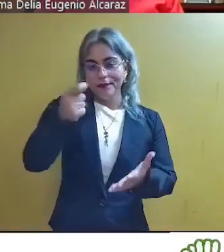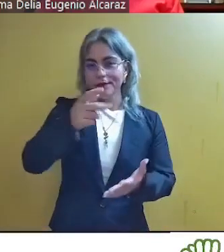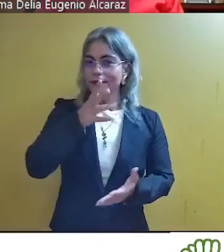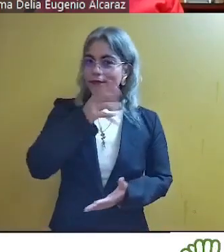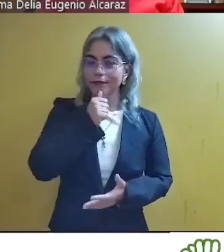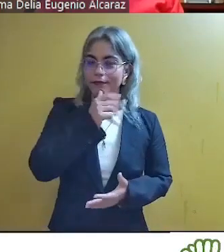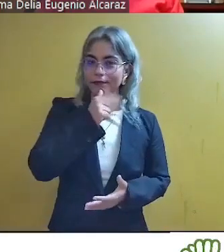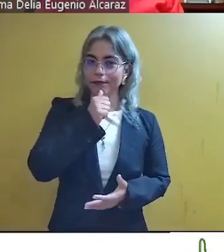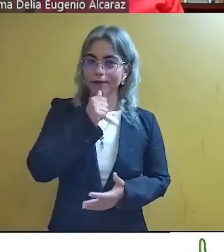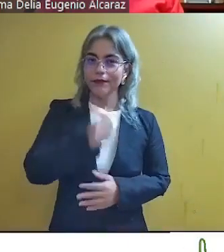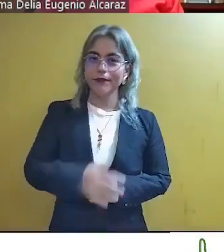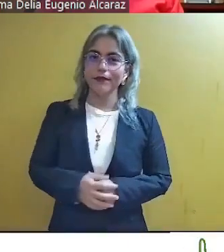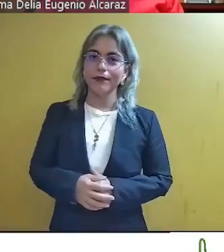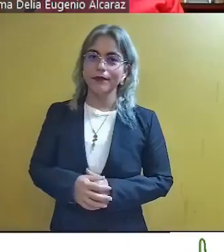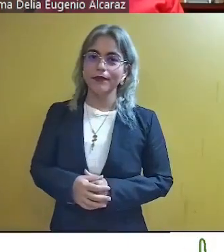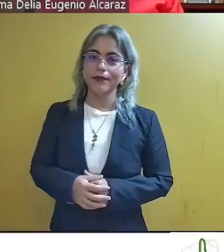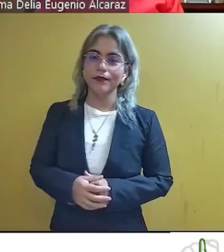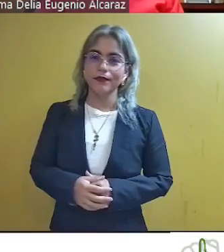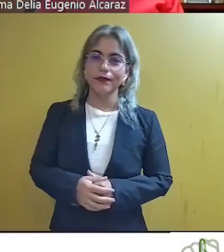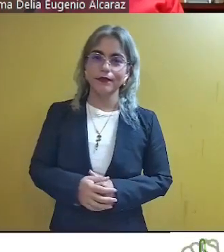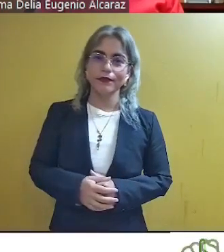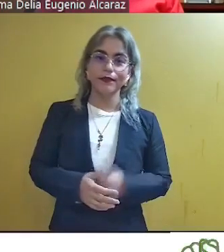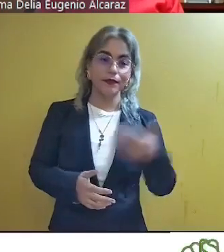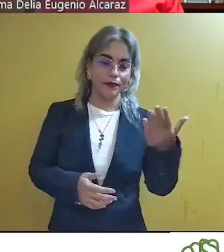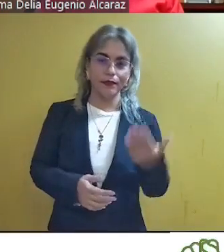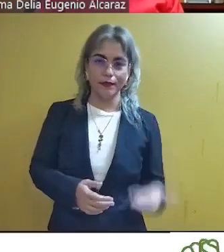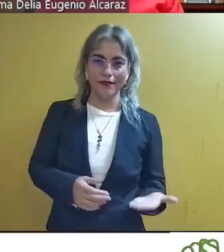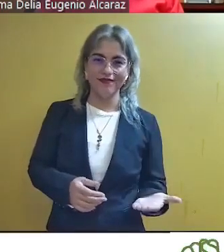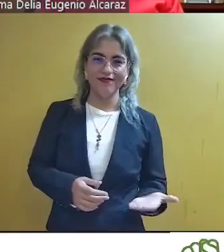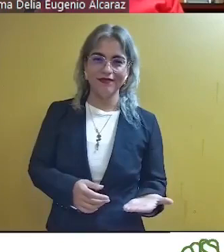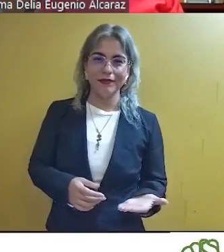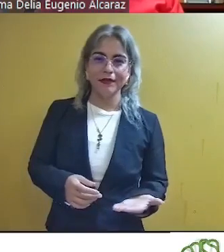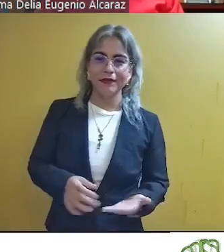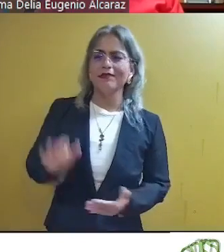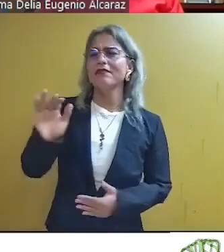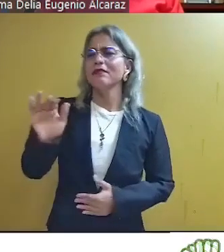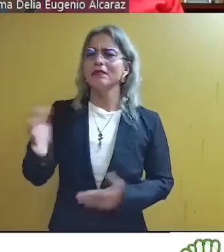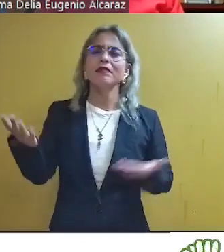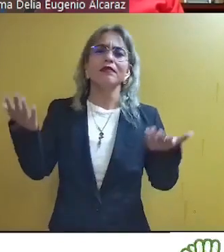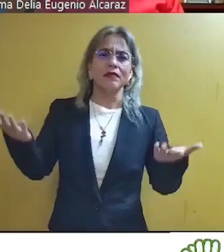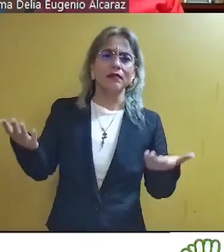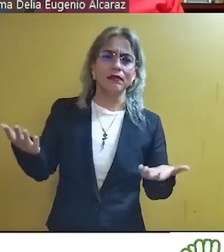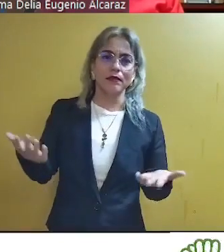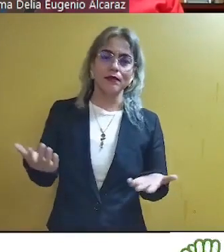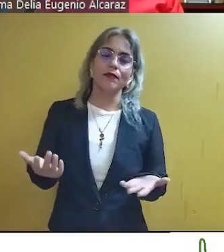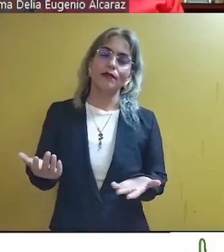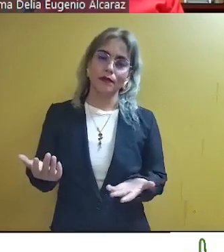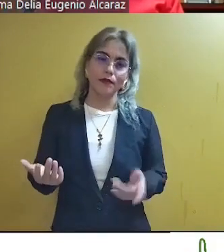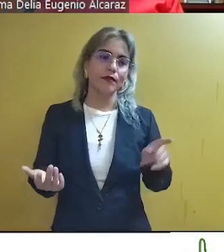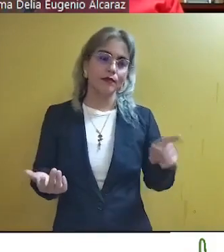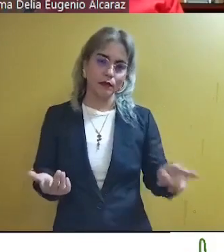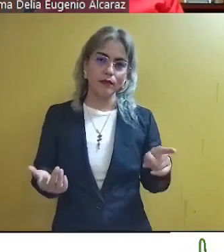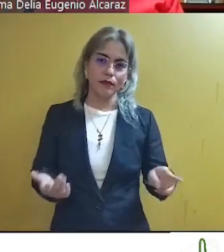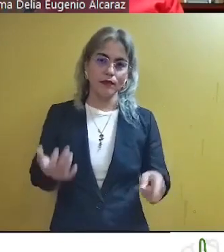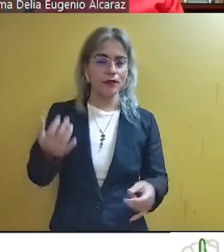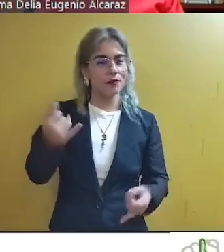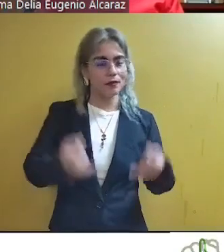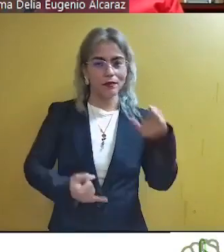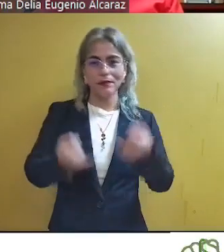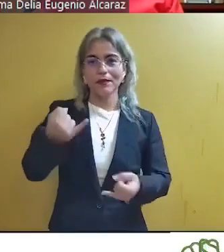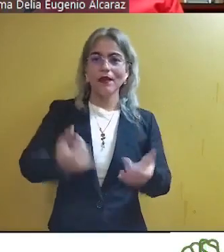debido a que las prerrogativas reclamadas por la actora y condenadas por la responsable corresponden a ejercicios fiscales